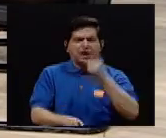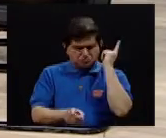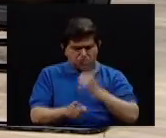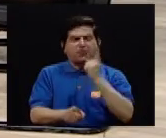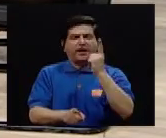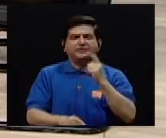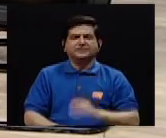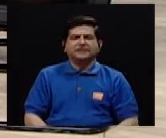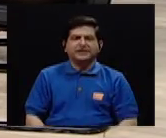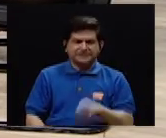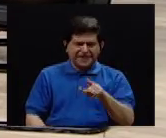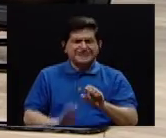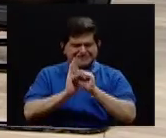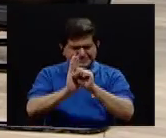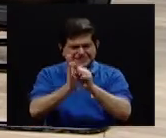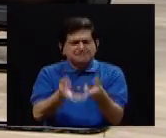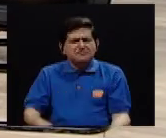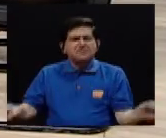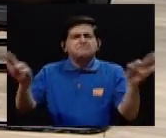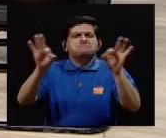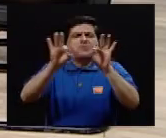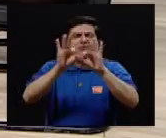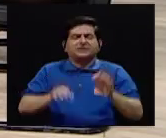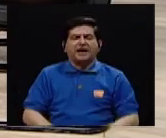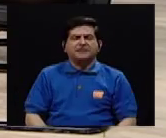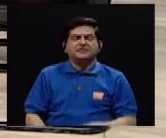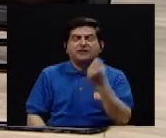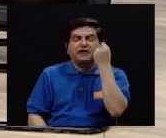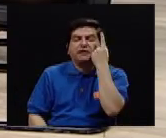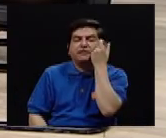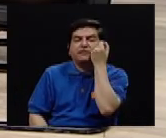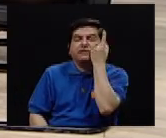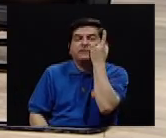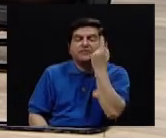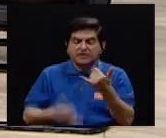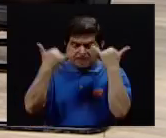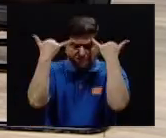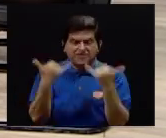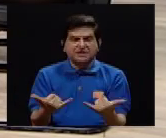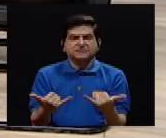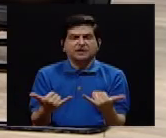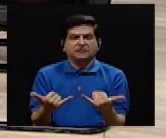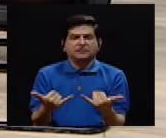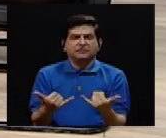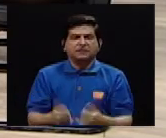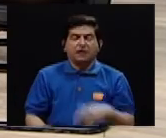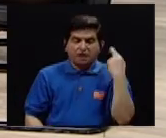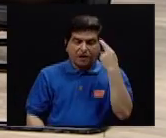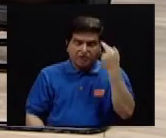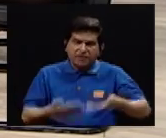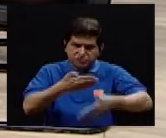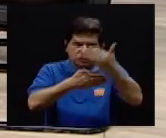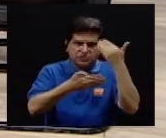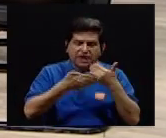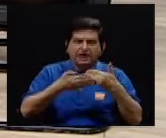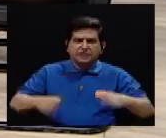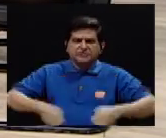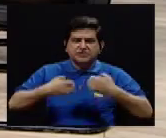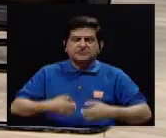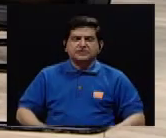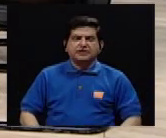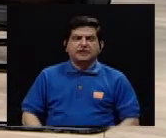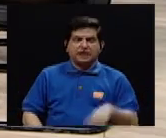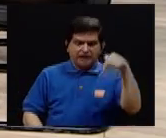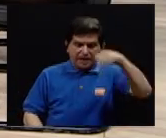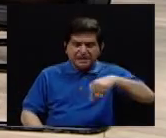preguntas que tenían que ser, las que son emblemáticas, importantes, para entender el presente, ¿verdad? Porque para eso es el pasado, para